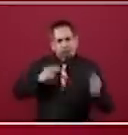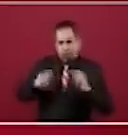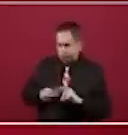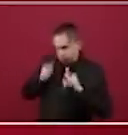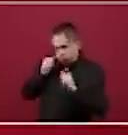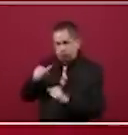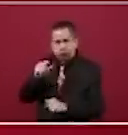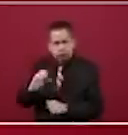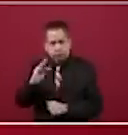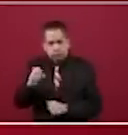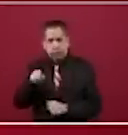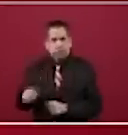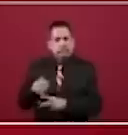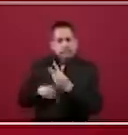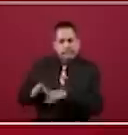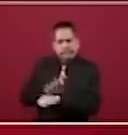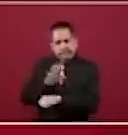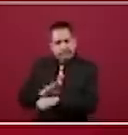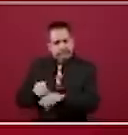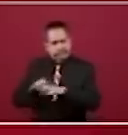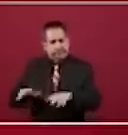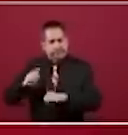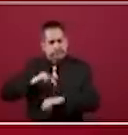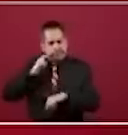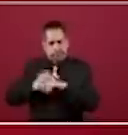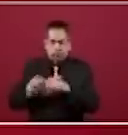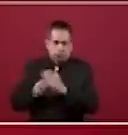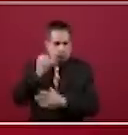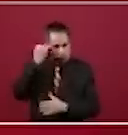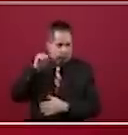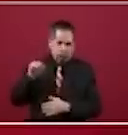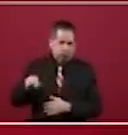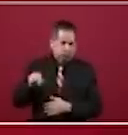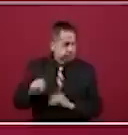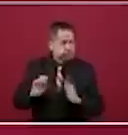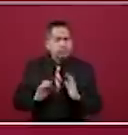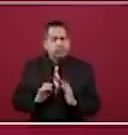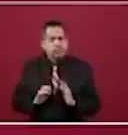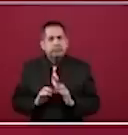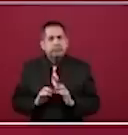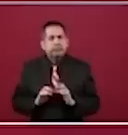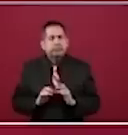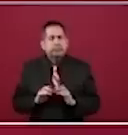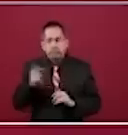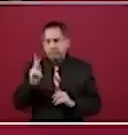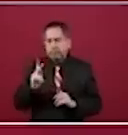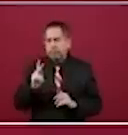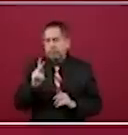generar la energía. Esa es la nueva política. pero